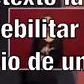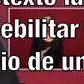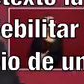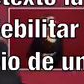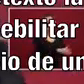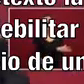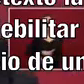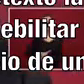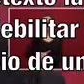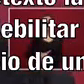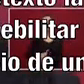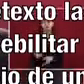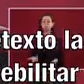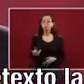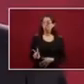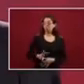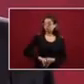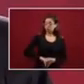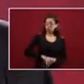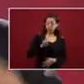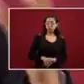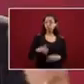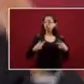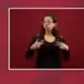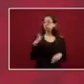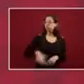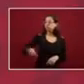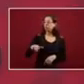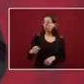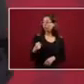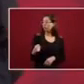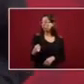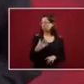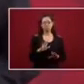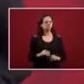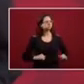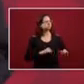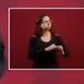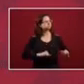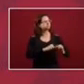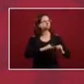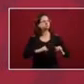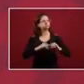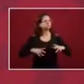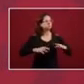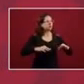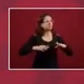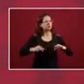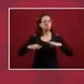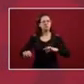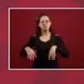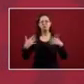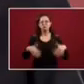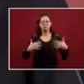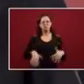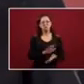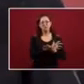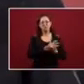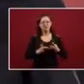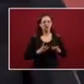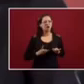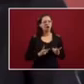para simular de que había democracia se quedaron todos estos aparatos costosísimos y